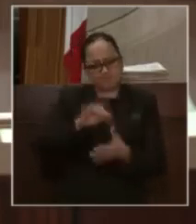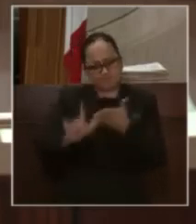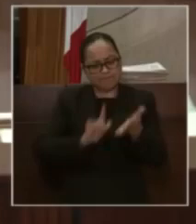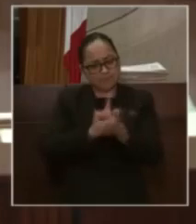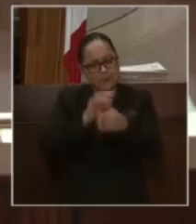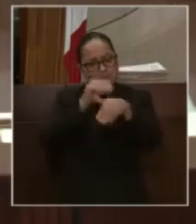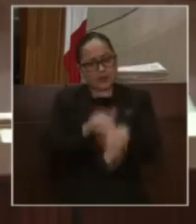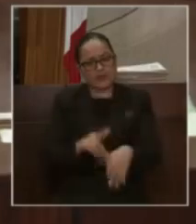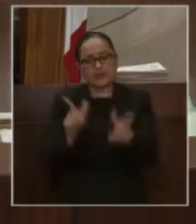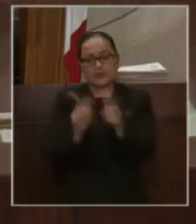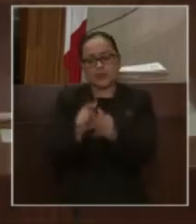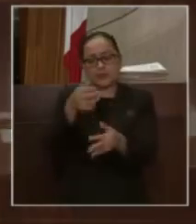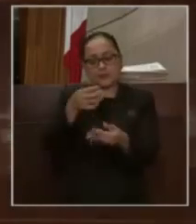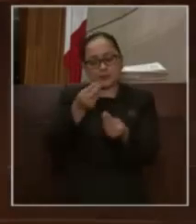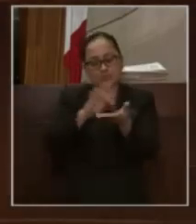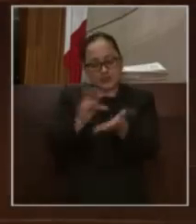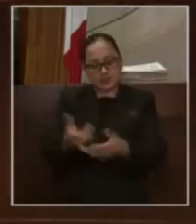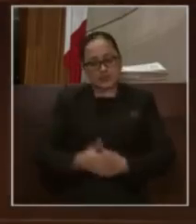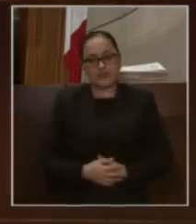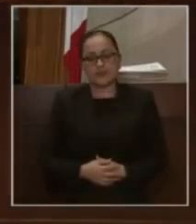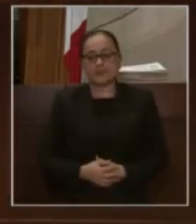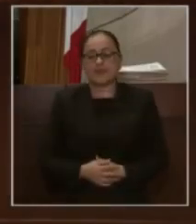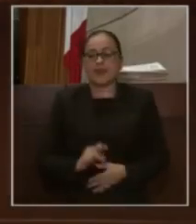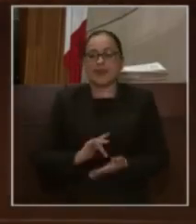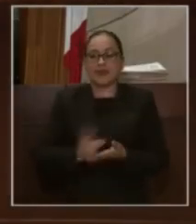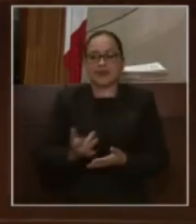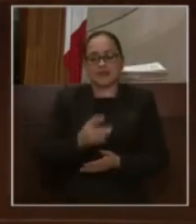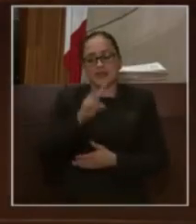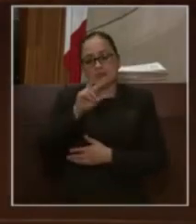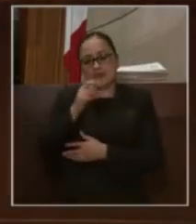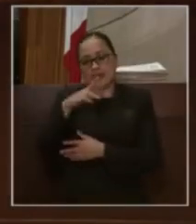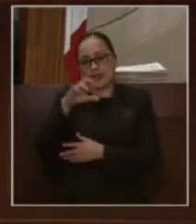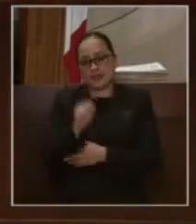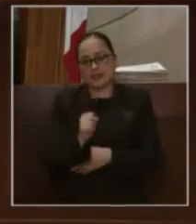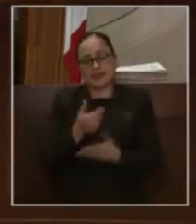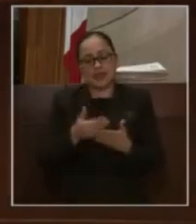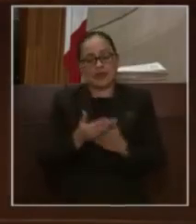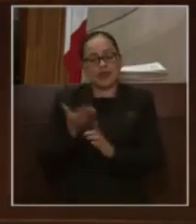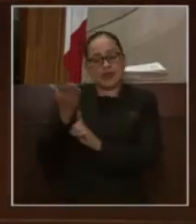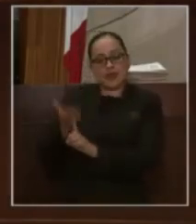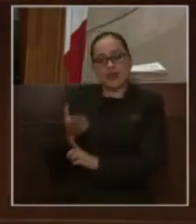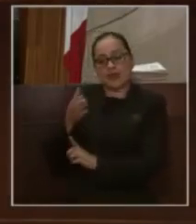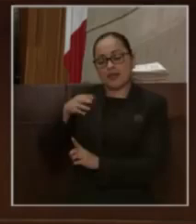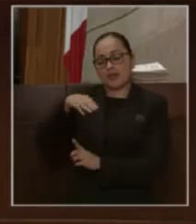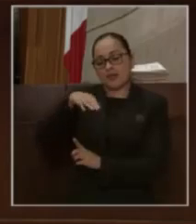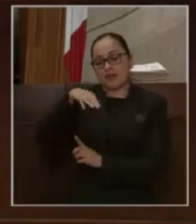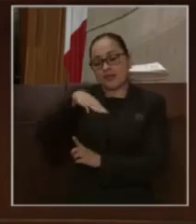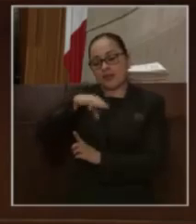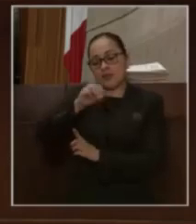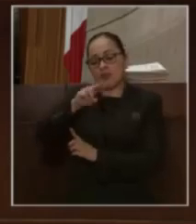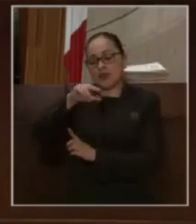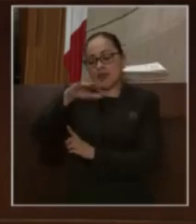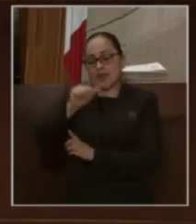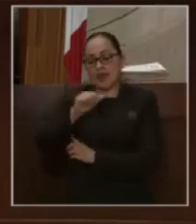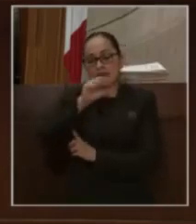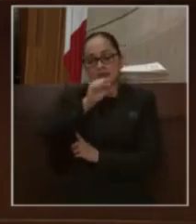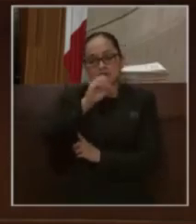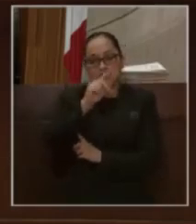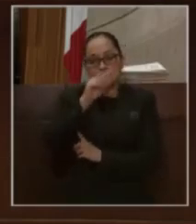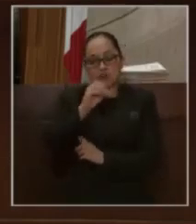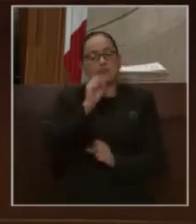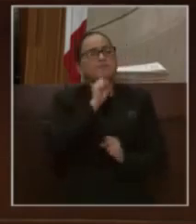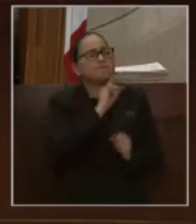Es cuanto, muchas gracias. Gracias, magistrado Vargas Valdés. Magistrada Mónica Soto Fregoso. Sí,